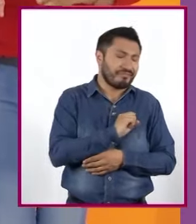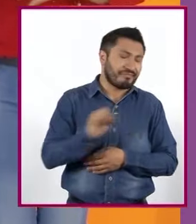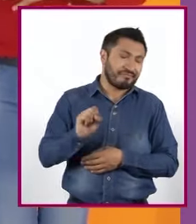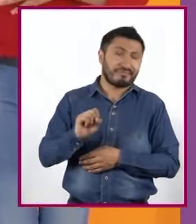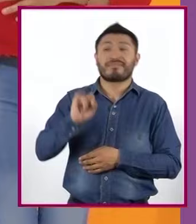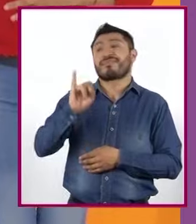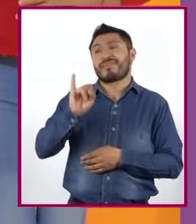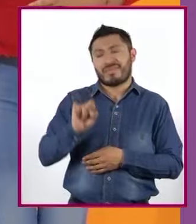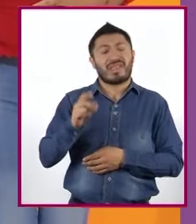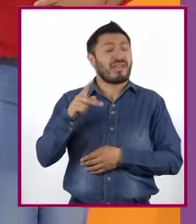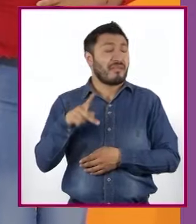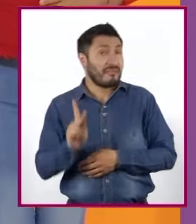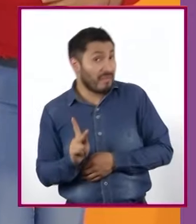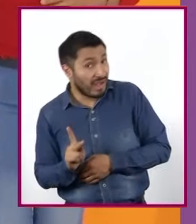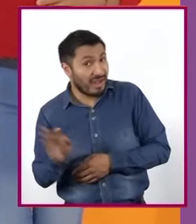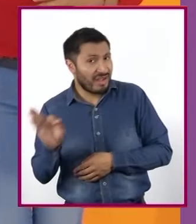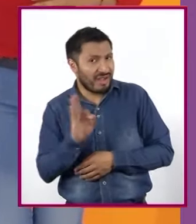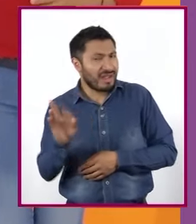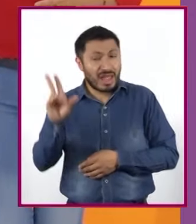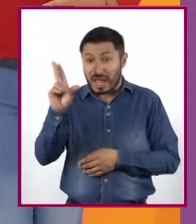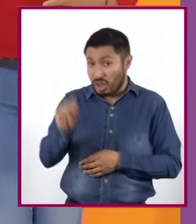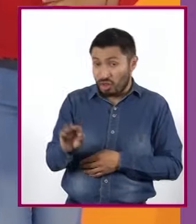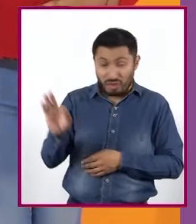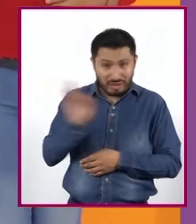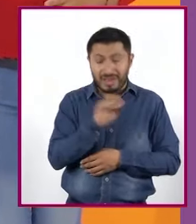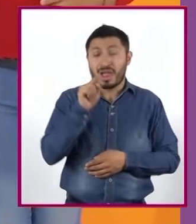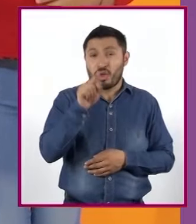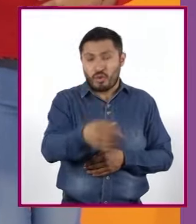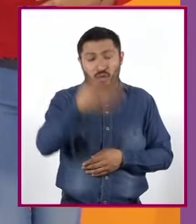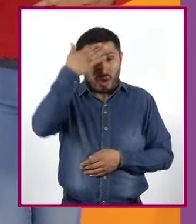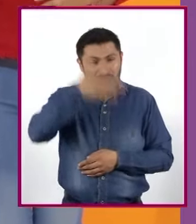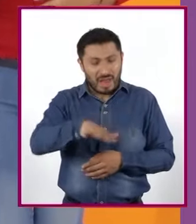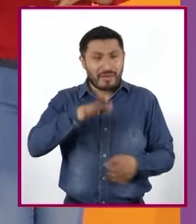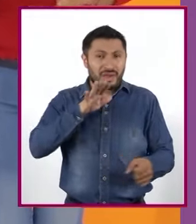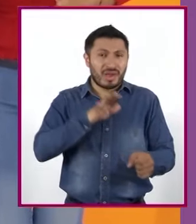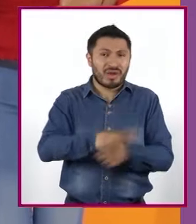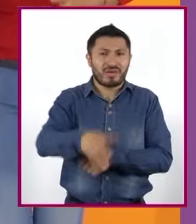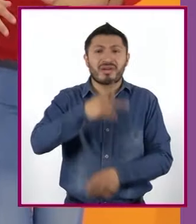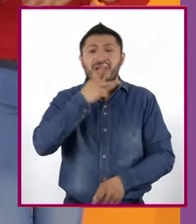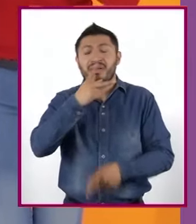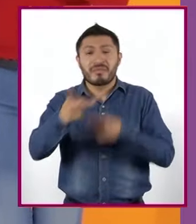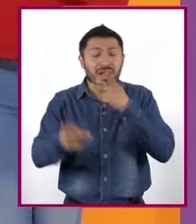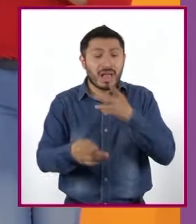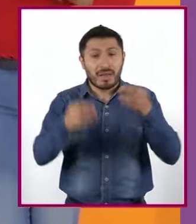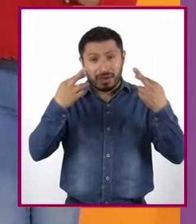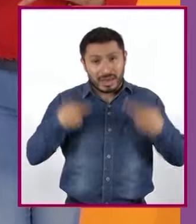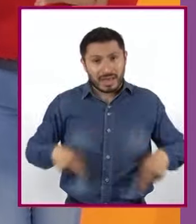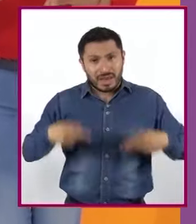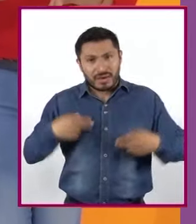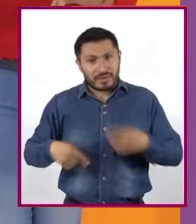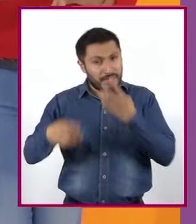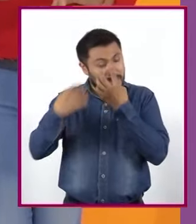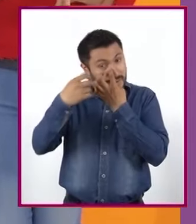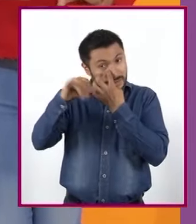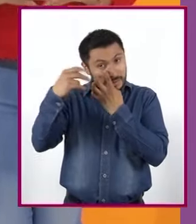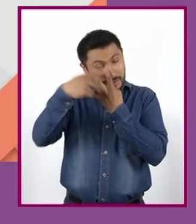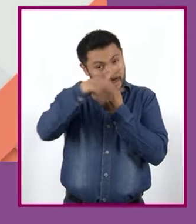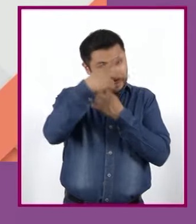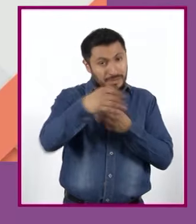Sí, pero no lo sería tanto si saben cómo se dicen ciertas prendas en las variantes del español.